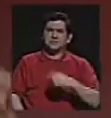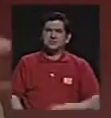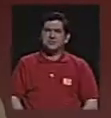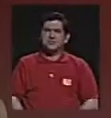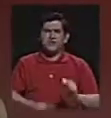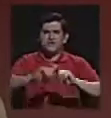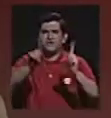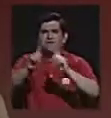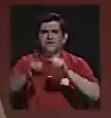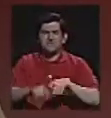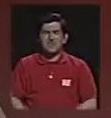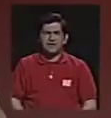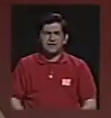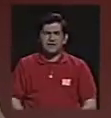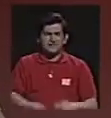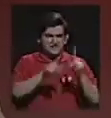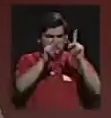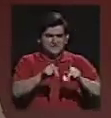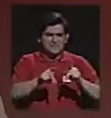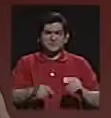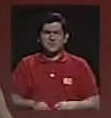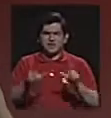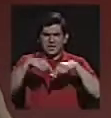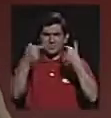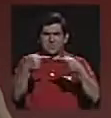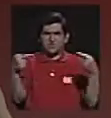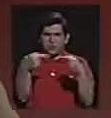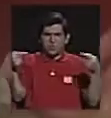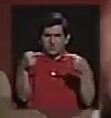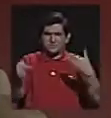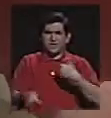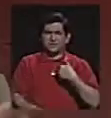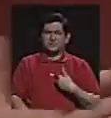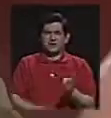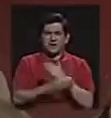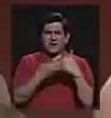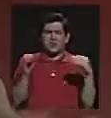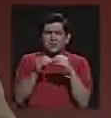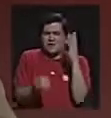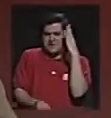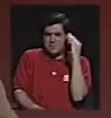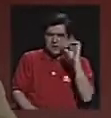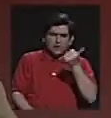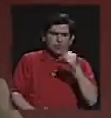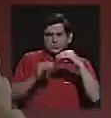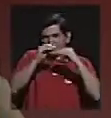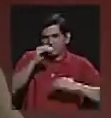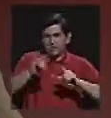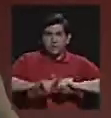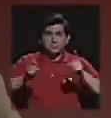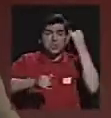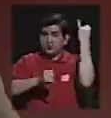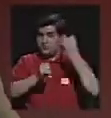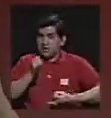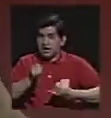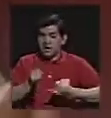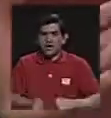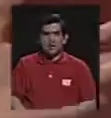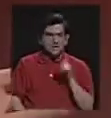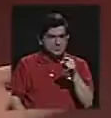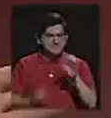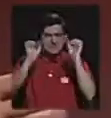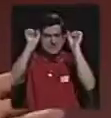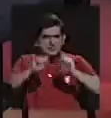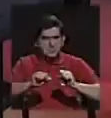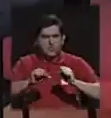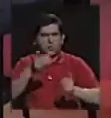hay varias de las figuras que tiene la oposición, unas con más experiencia que otras, pero al final que si se lograra